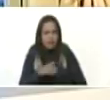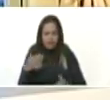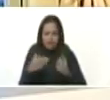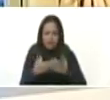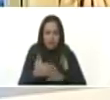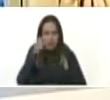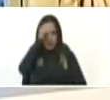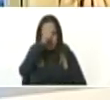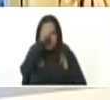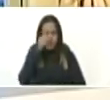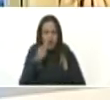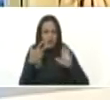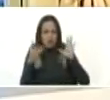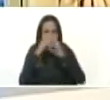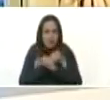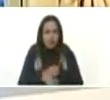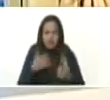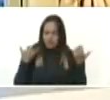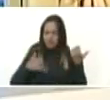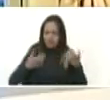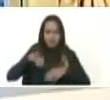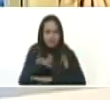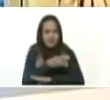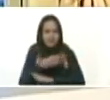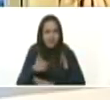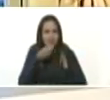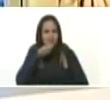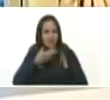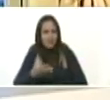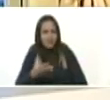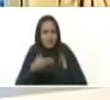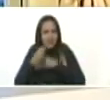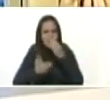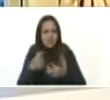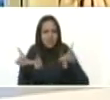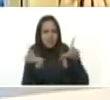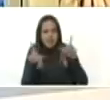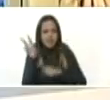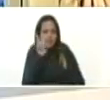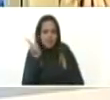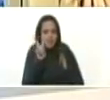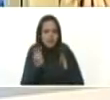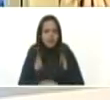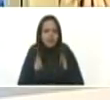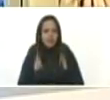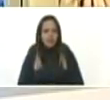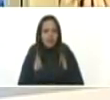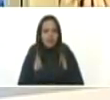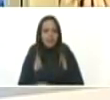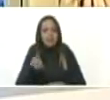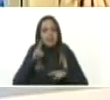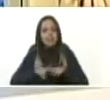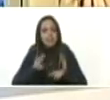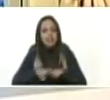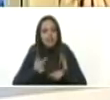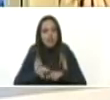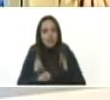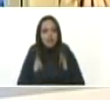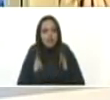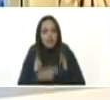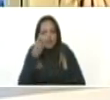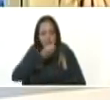domingos a las 8 de la noche? Es una de las cosas más bellas que se han hecho en la televisión venezolana. Los niños con su inocencia y su